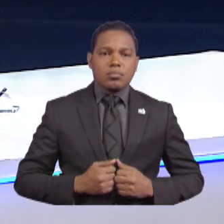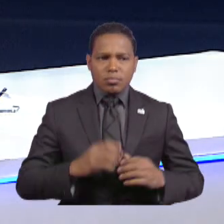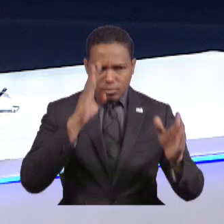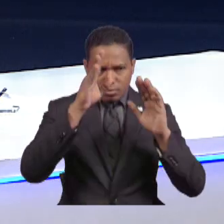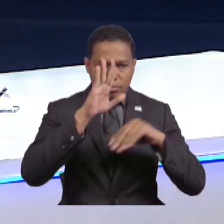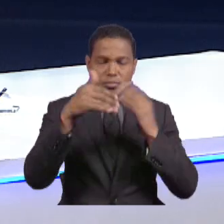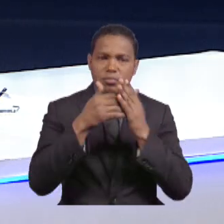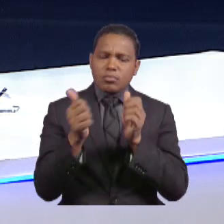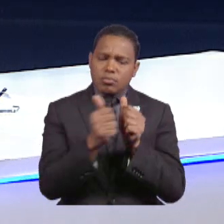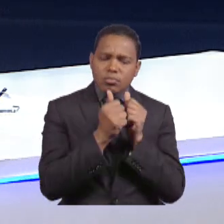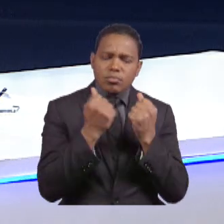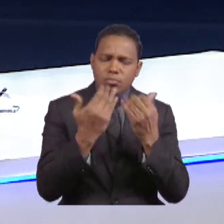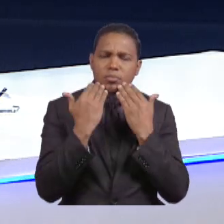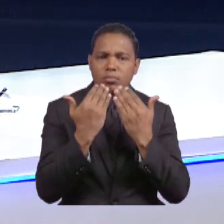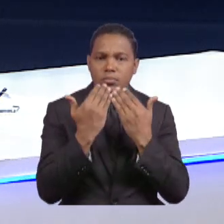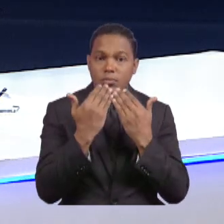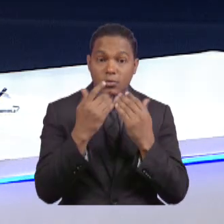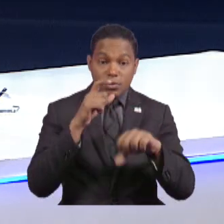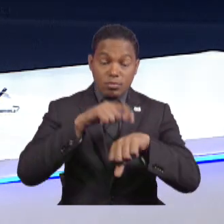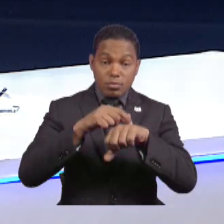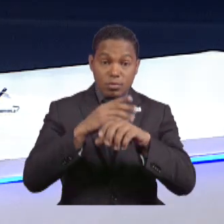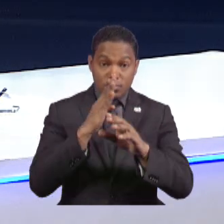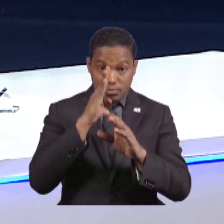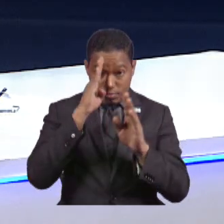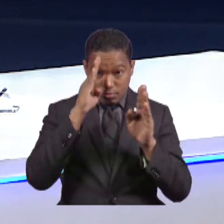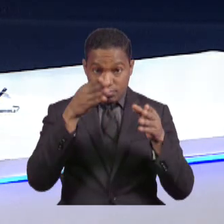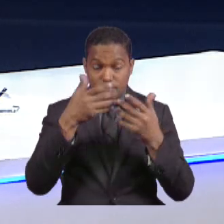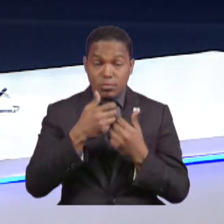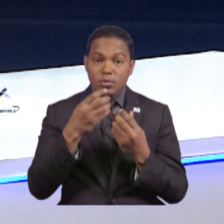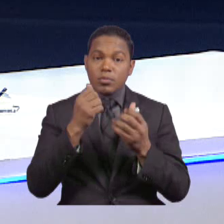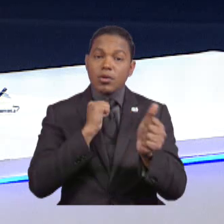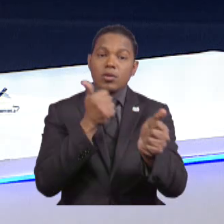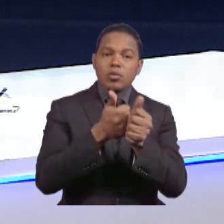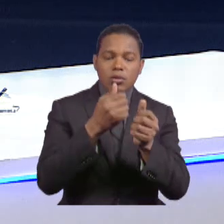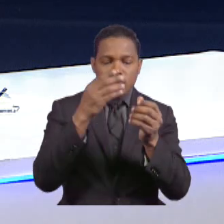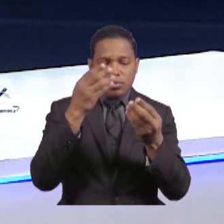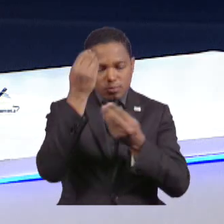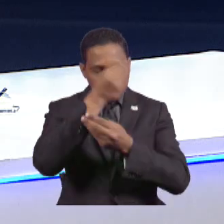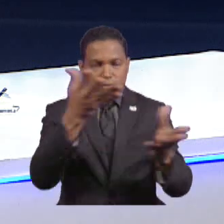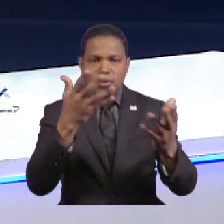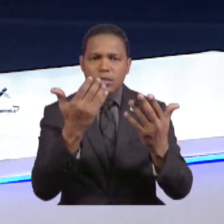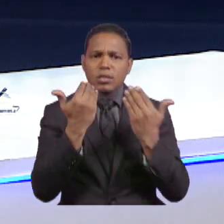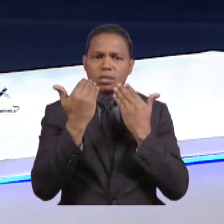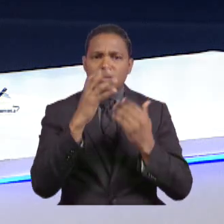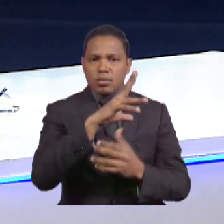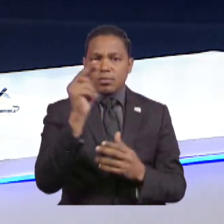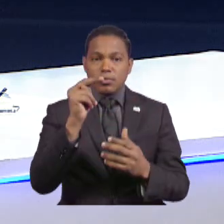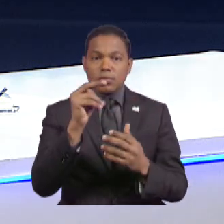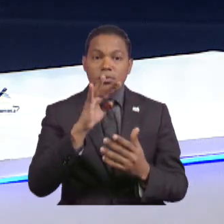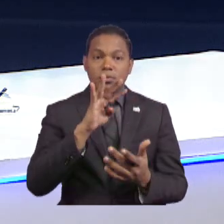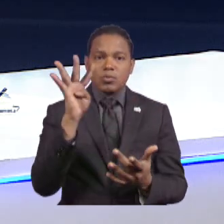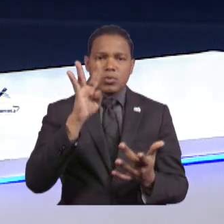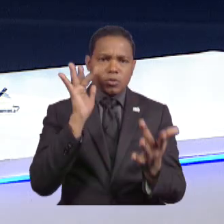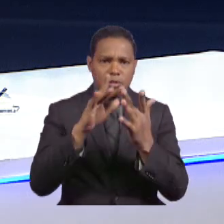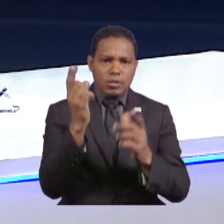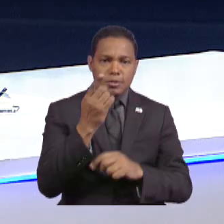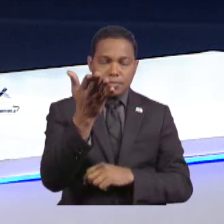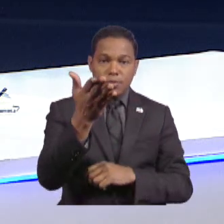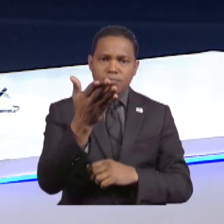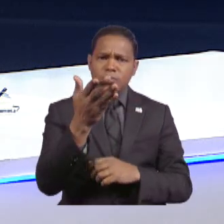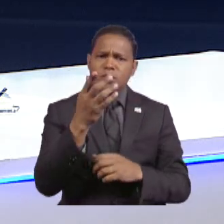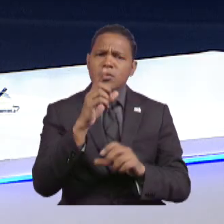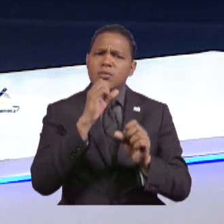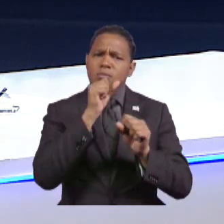Hola a todos, gracias por acompañarnos. A esta hora vamos a actualizarles en materia informativa gracias a Central de Noticias, donde el 4 siempre conecta, y deseándoles a